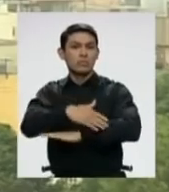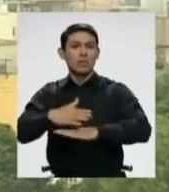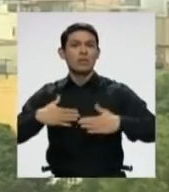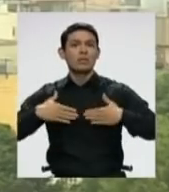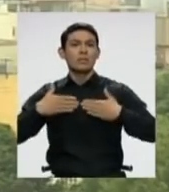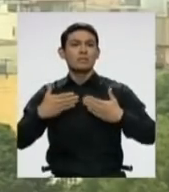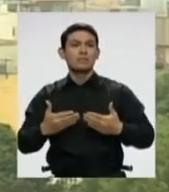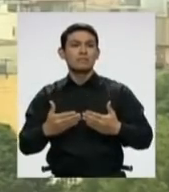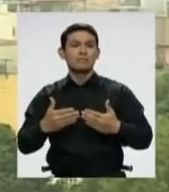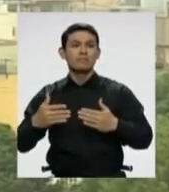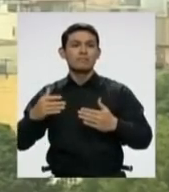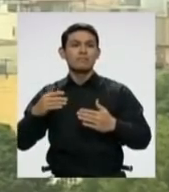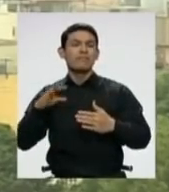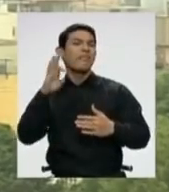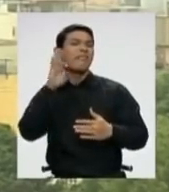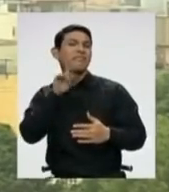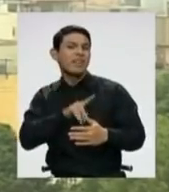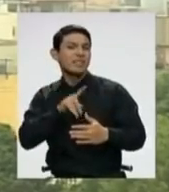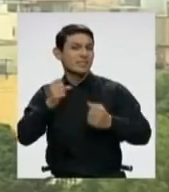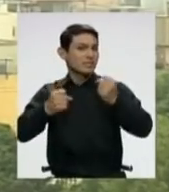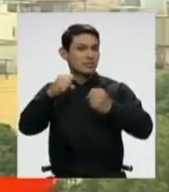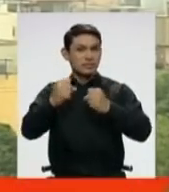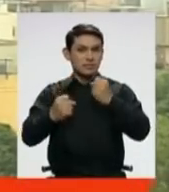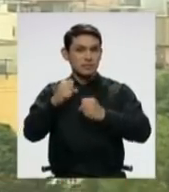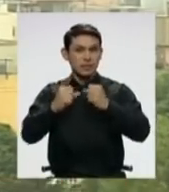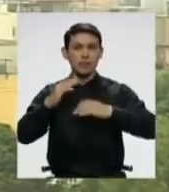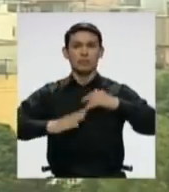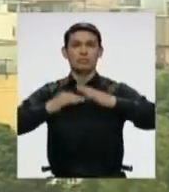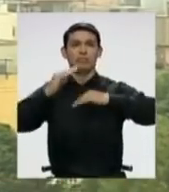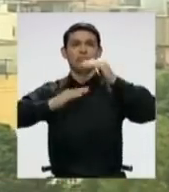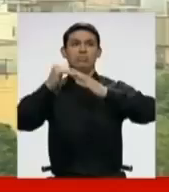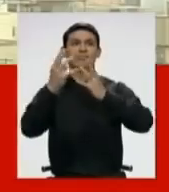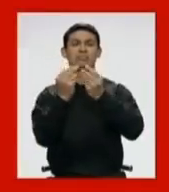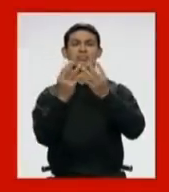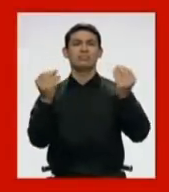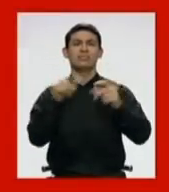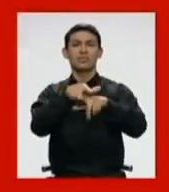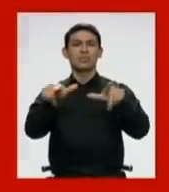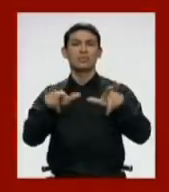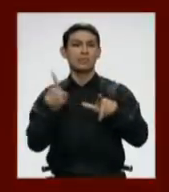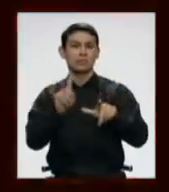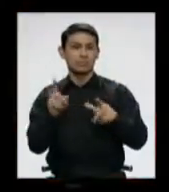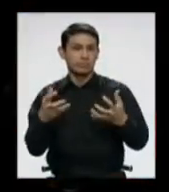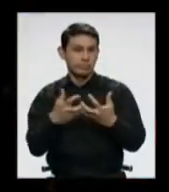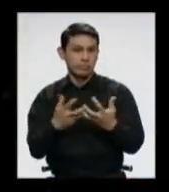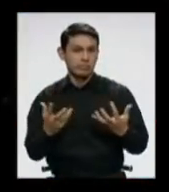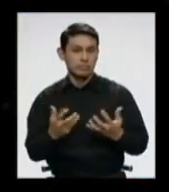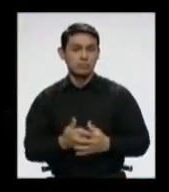estafas inmobiliarias y la construcción de edificaciones en zonas no apropiadas?